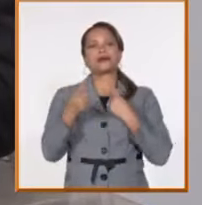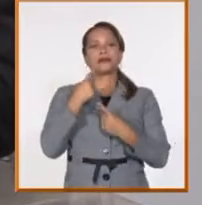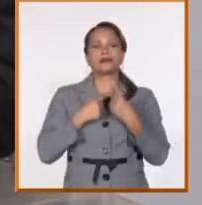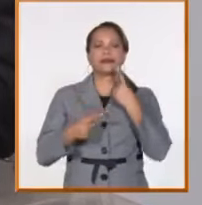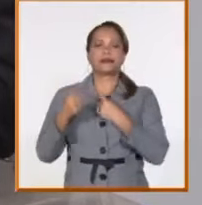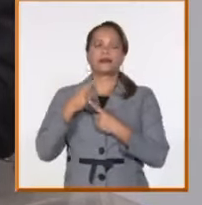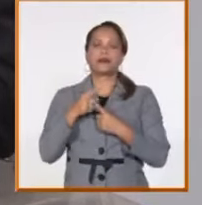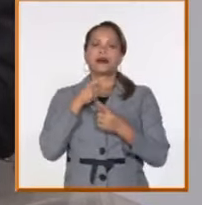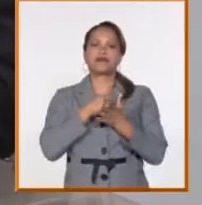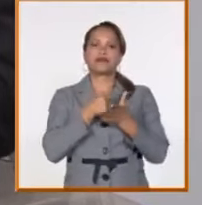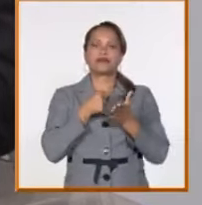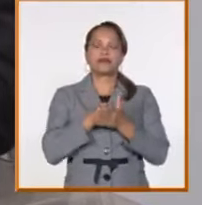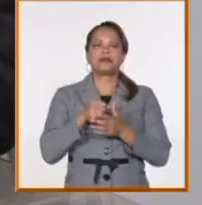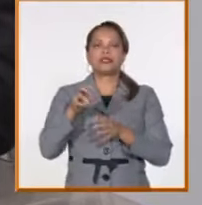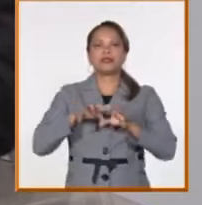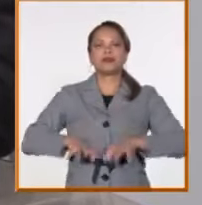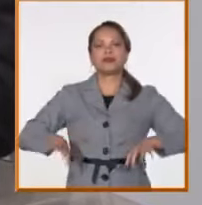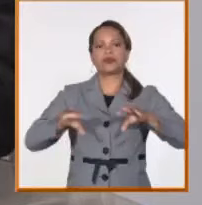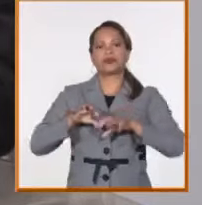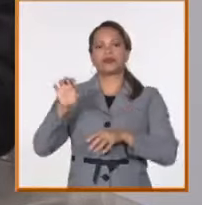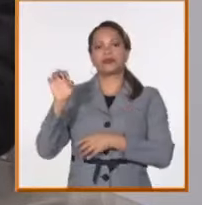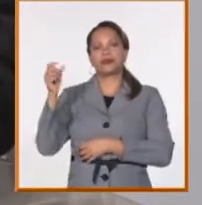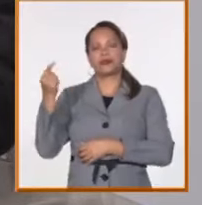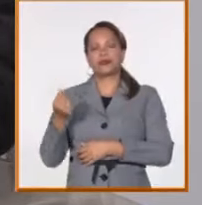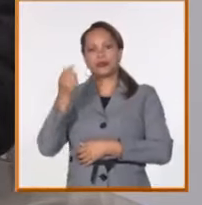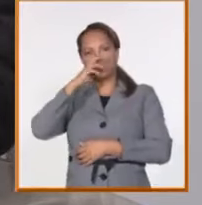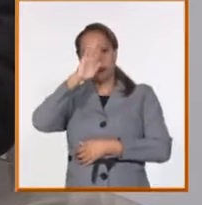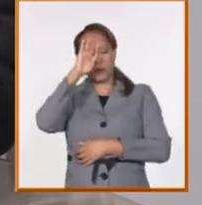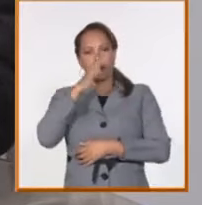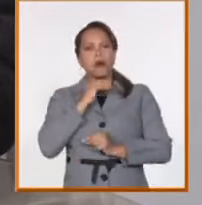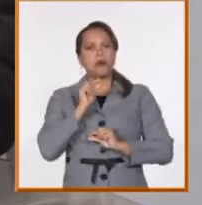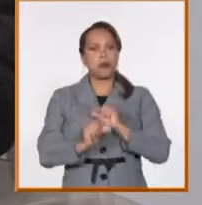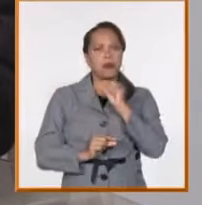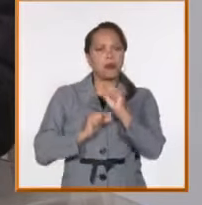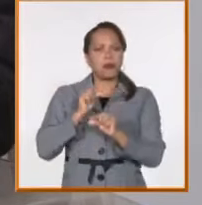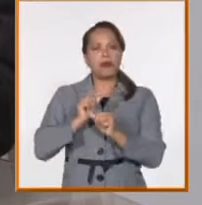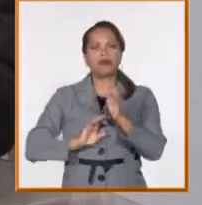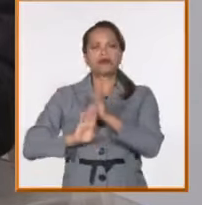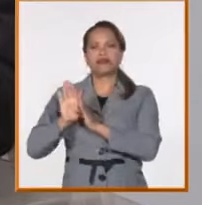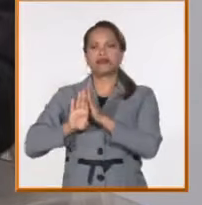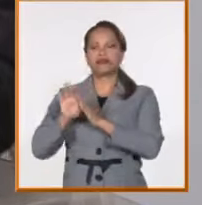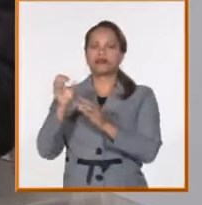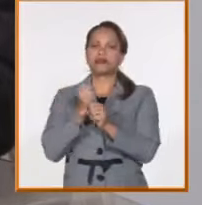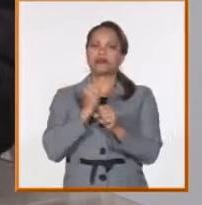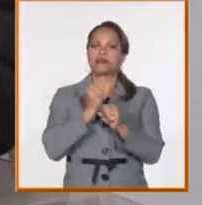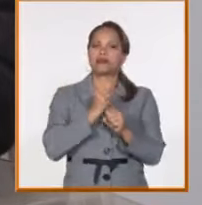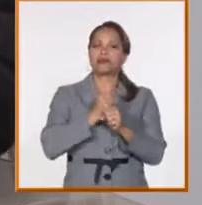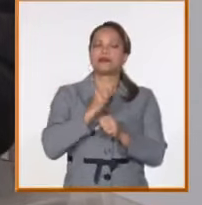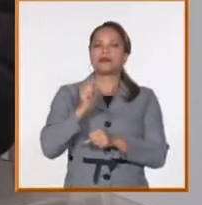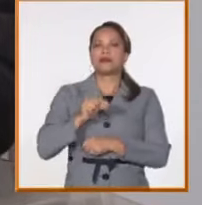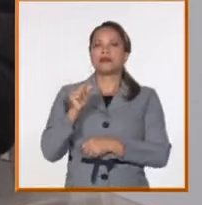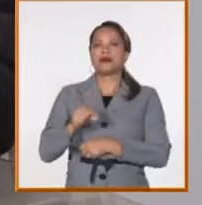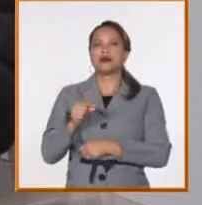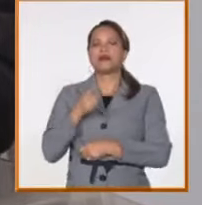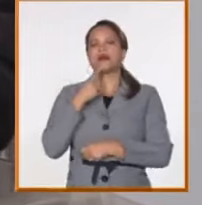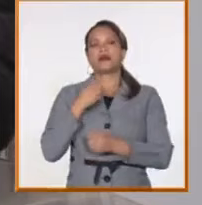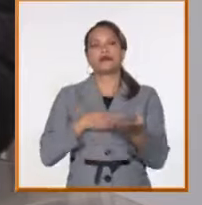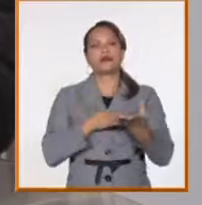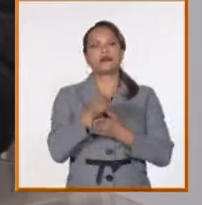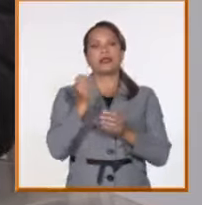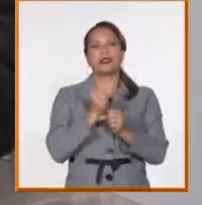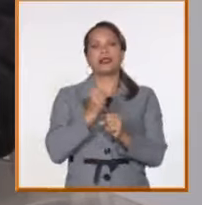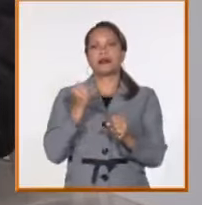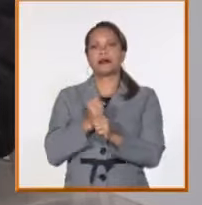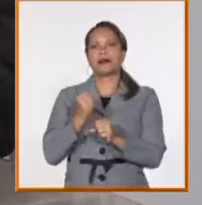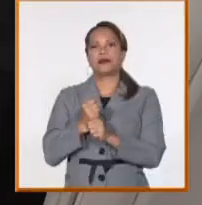la situación financiera que hoy tenemos en el país y que con eso hemos logrado mantener nuestros trabajadores al menos con con con